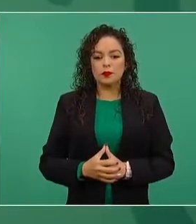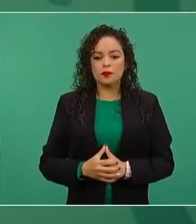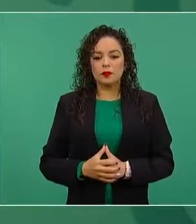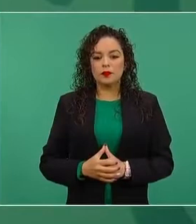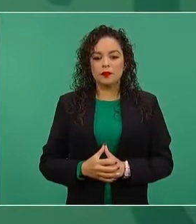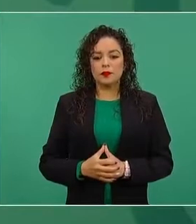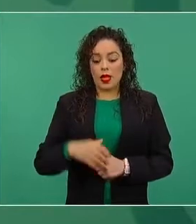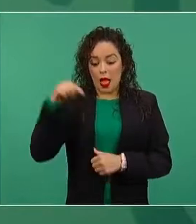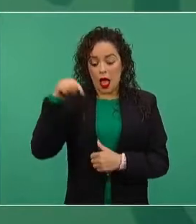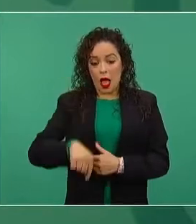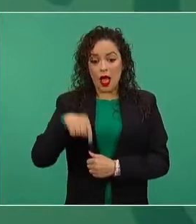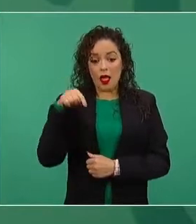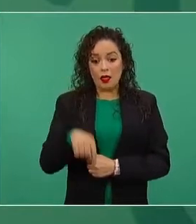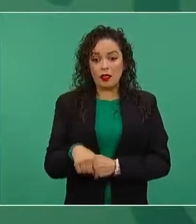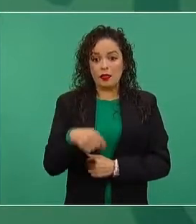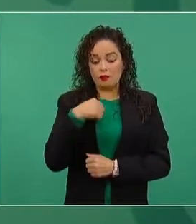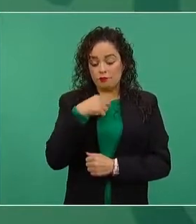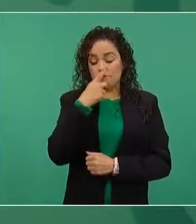hago aquí